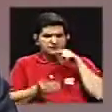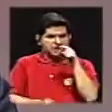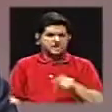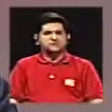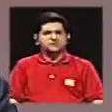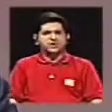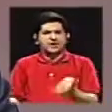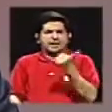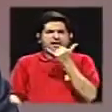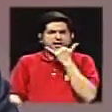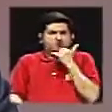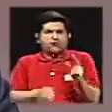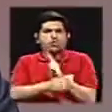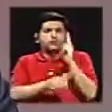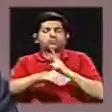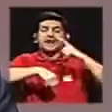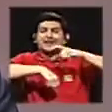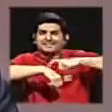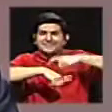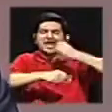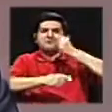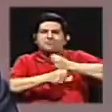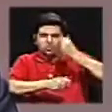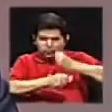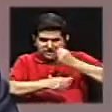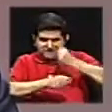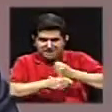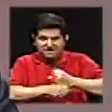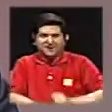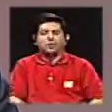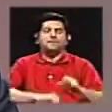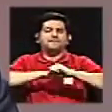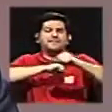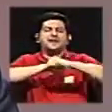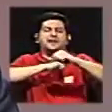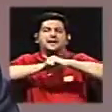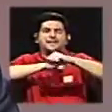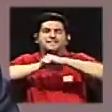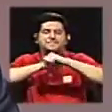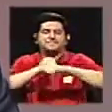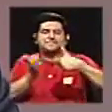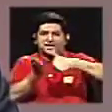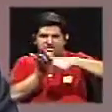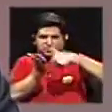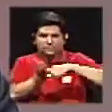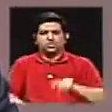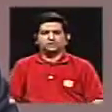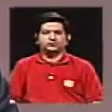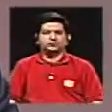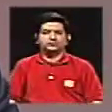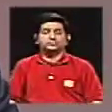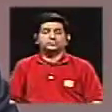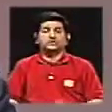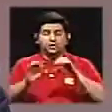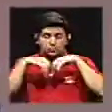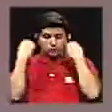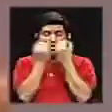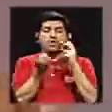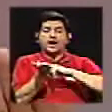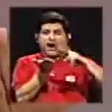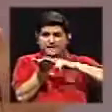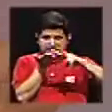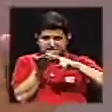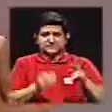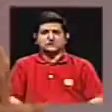la falla de usar el tiempo de trabajo para hacer campaña electoral. Entonces, la organización de Liberación Nacional